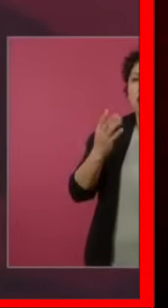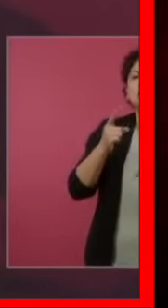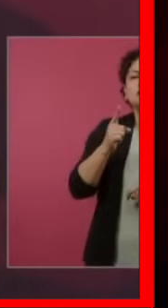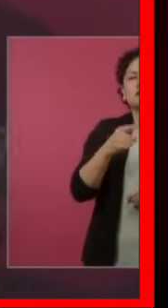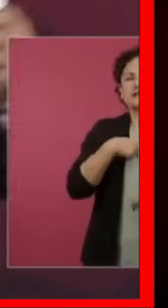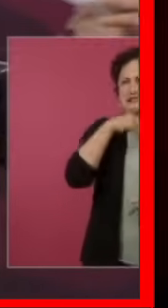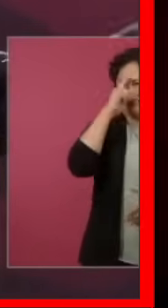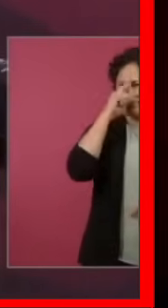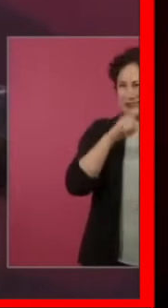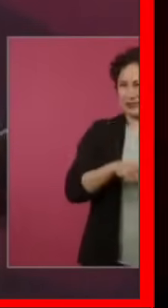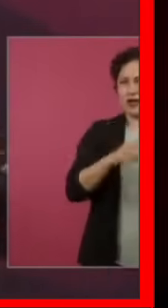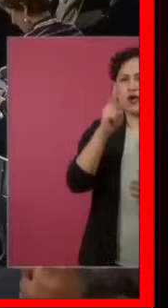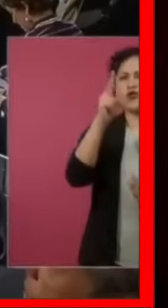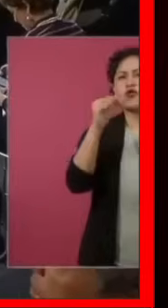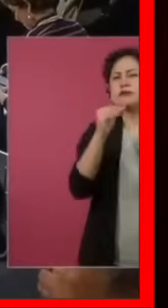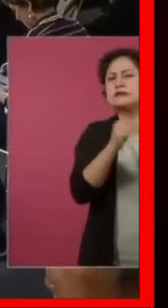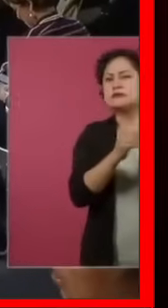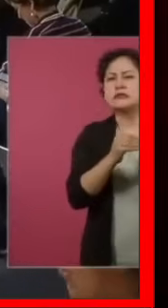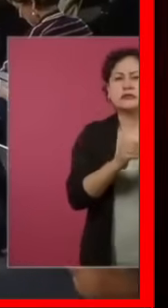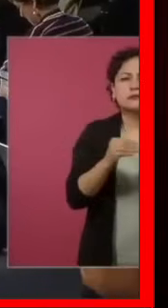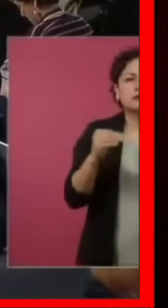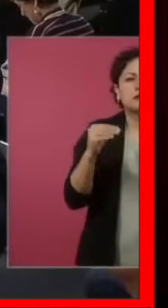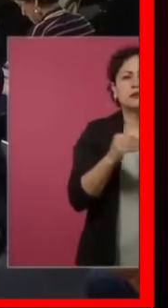Se hizo un avalúo